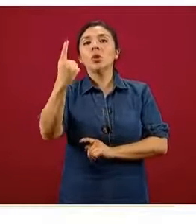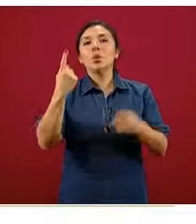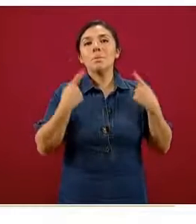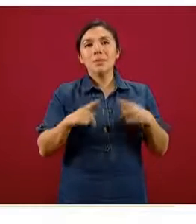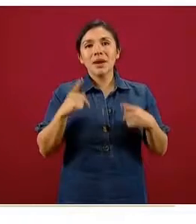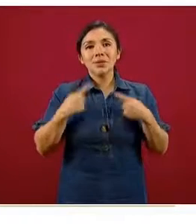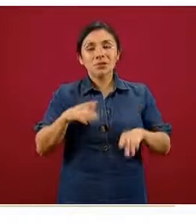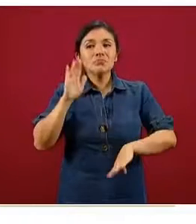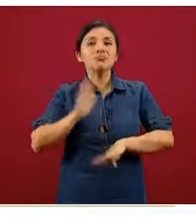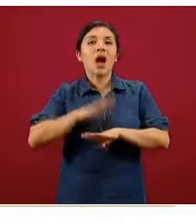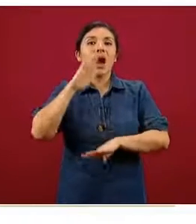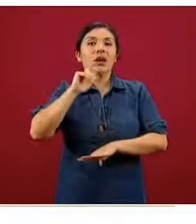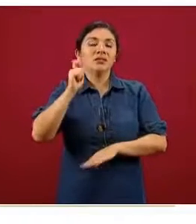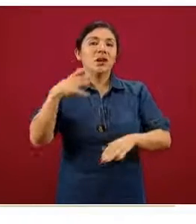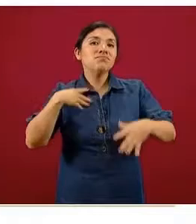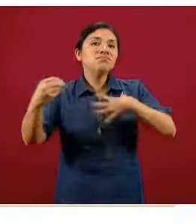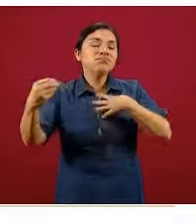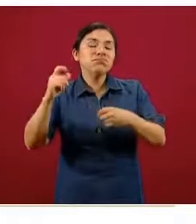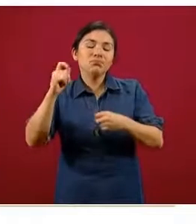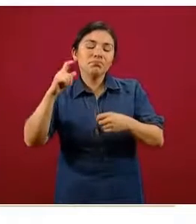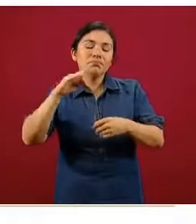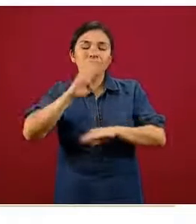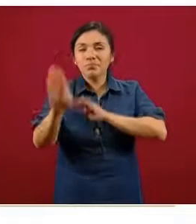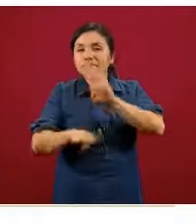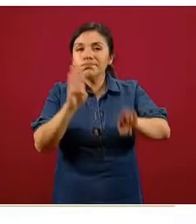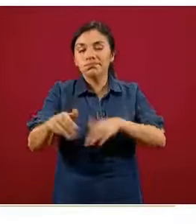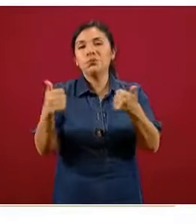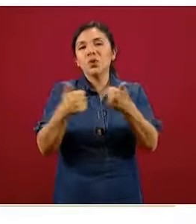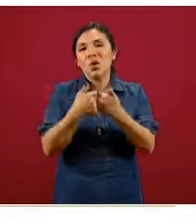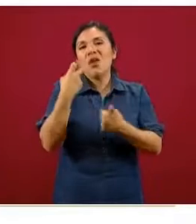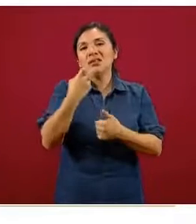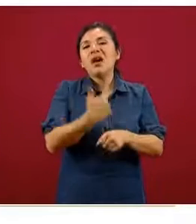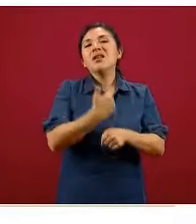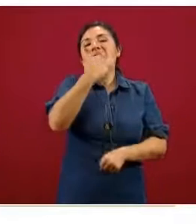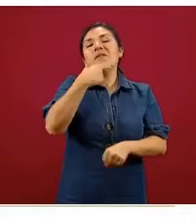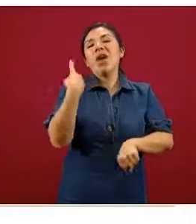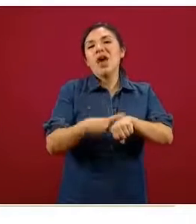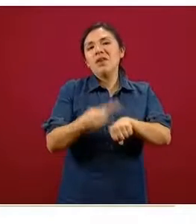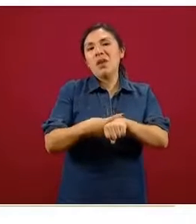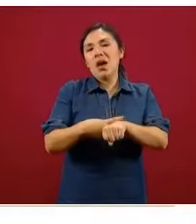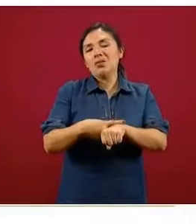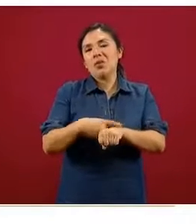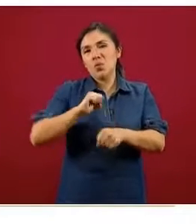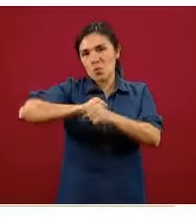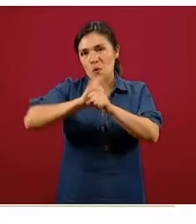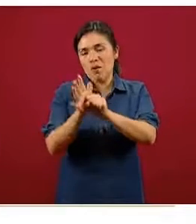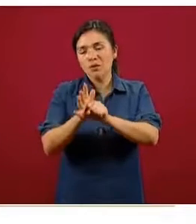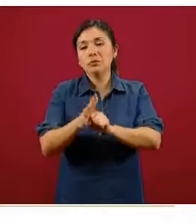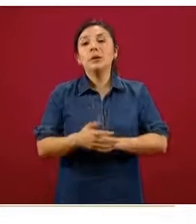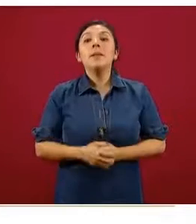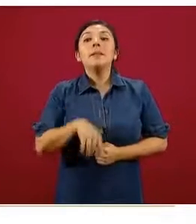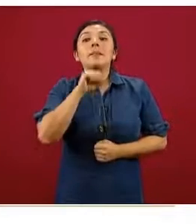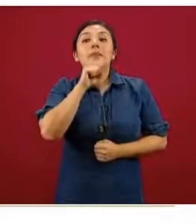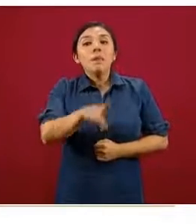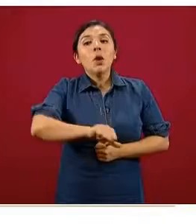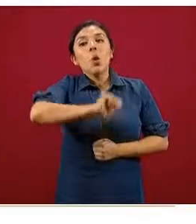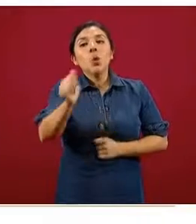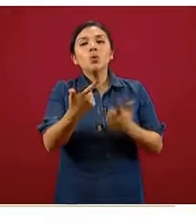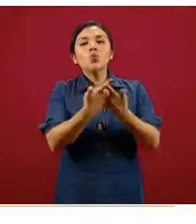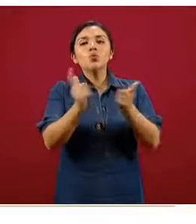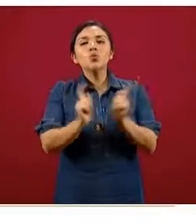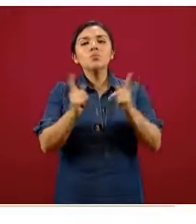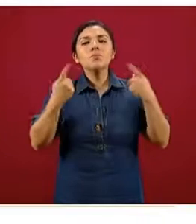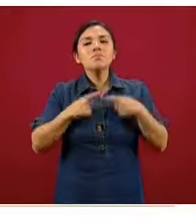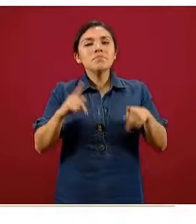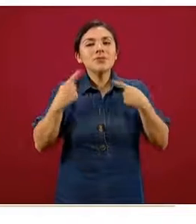20.781, son las personas que han fallecido a consecuencia de complicaciones de la enfermedad. Y tenemos también en el grupo